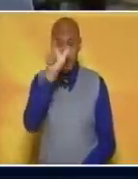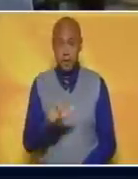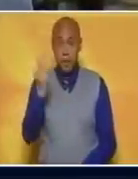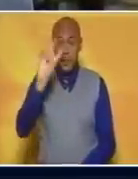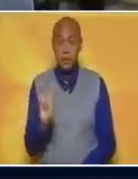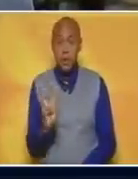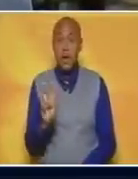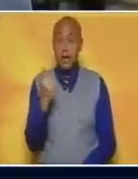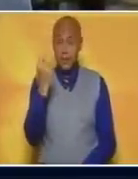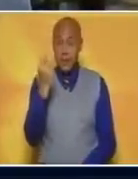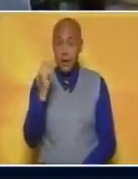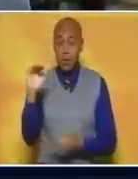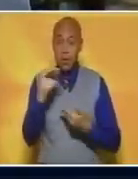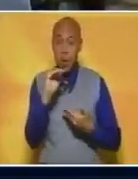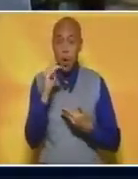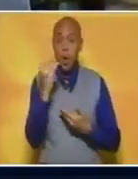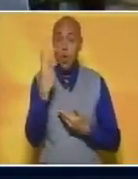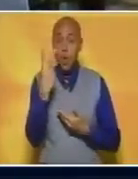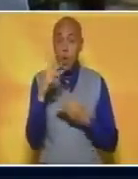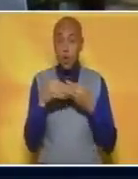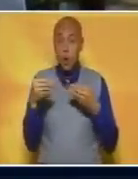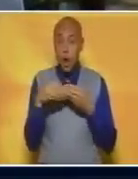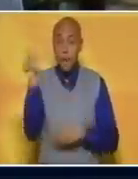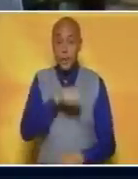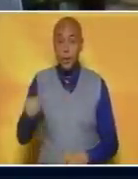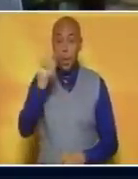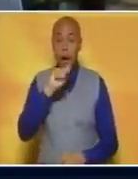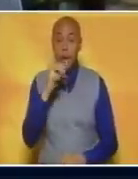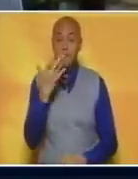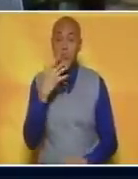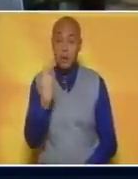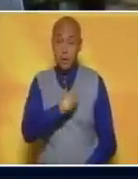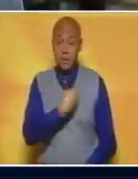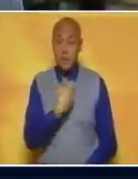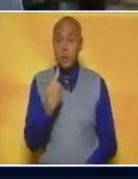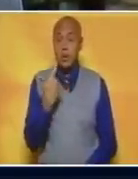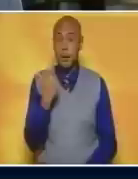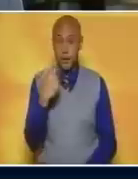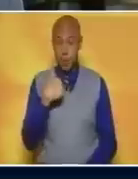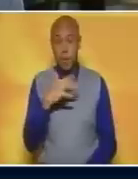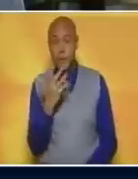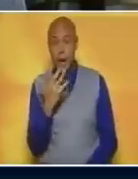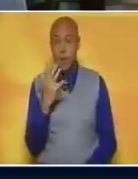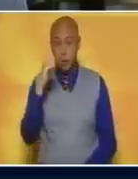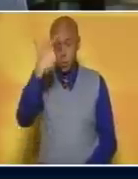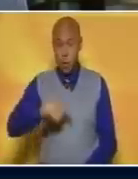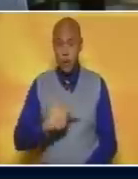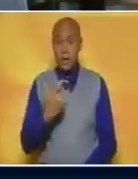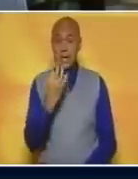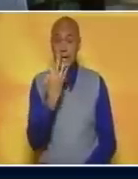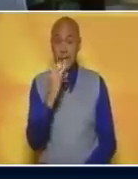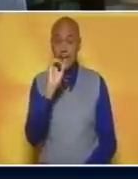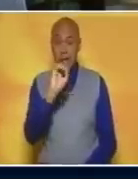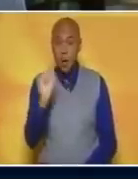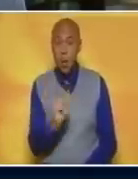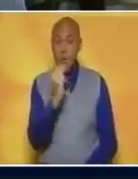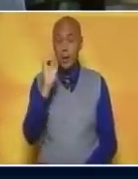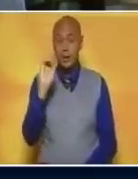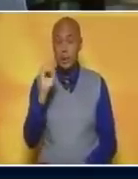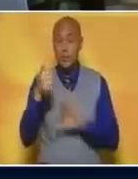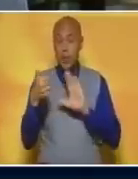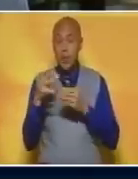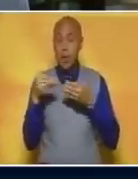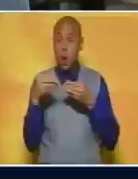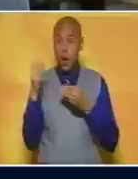seguir ganando $2 mensuales. Eso significa que nosotros estamos ganando $0,06